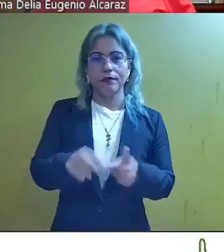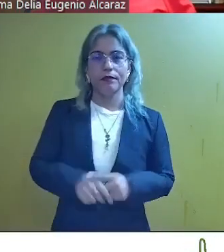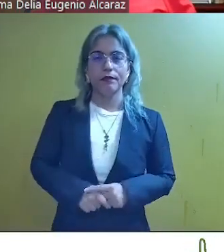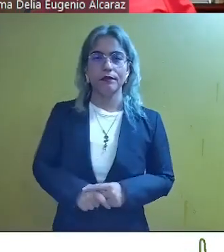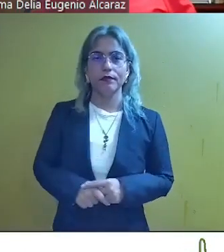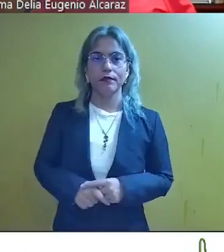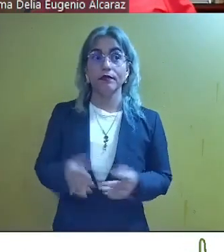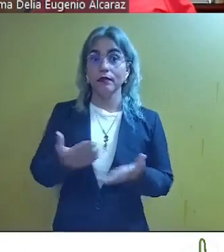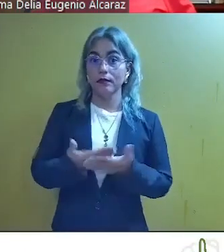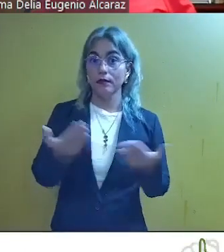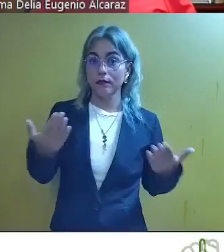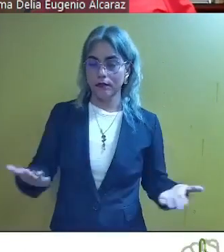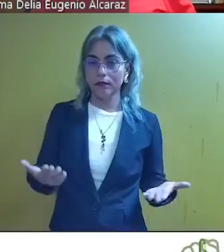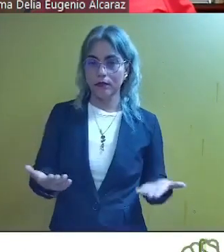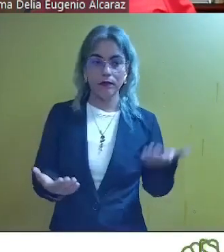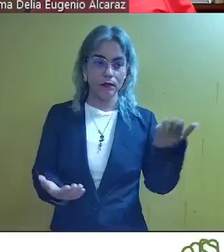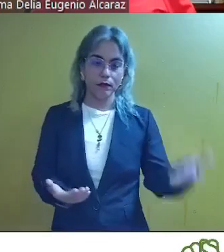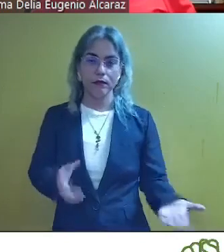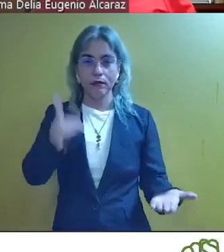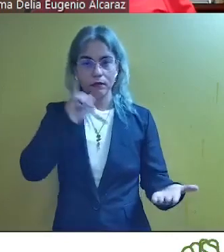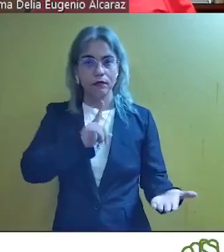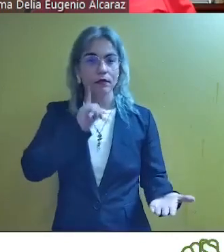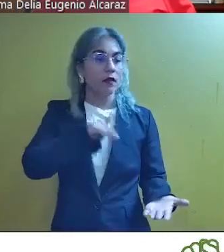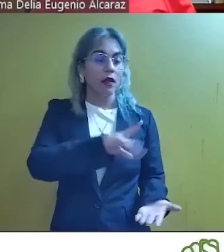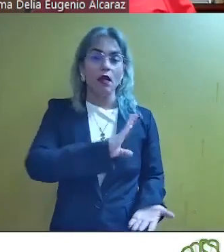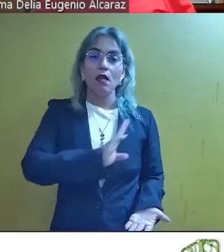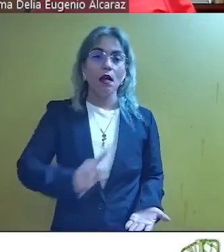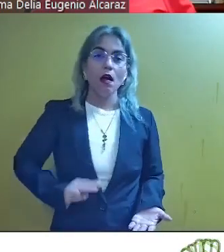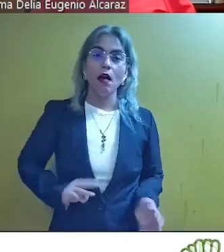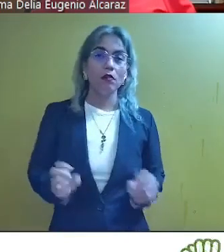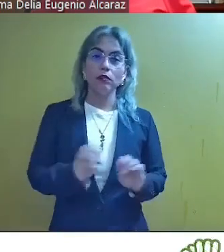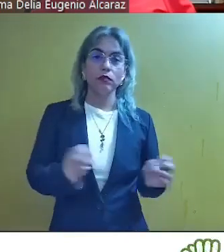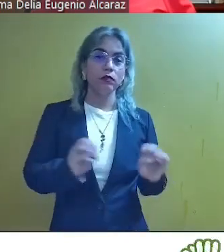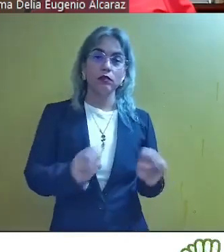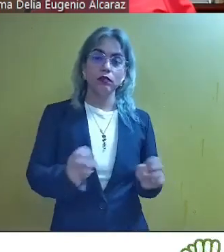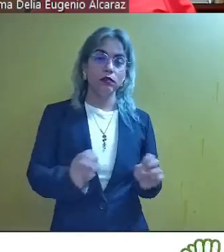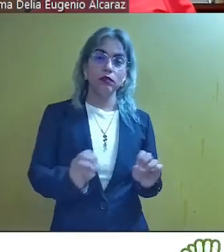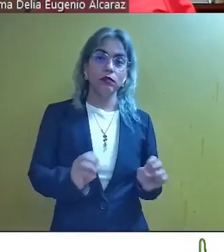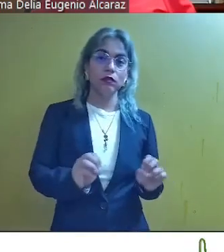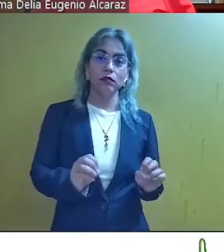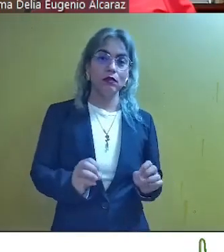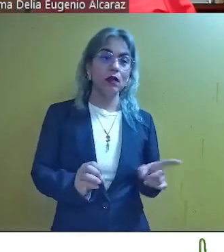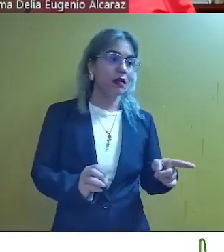actualidad, la actora ya no es presidenta del Consejo Municipal.